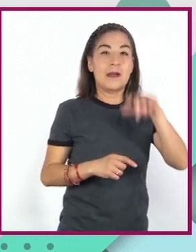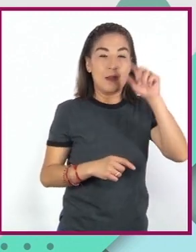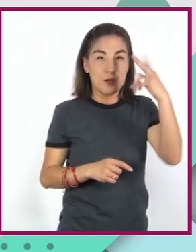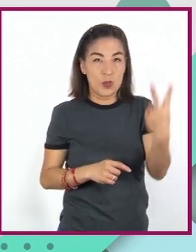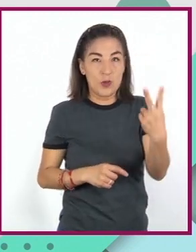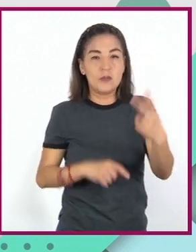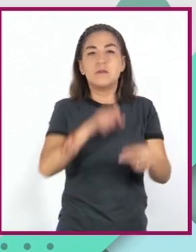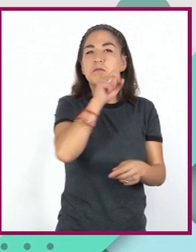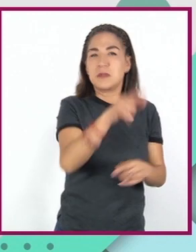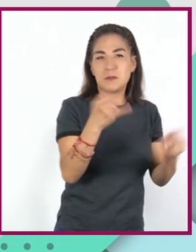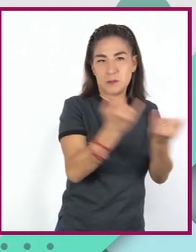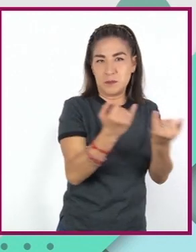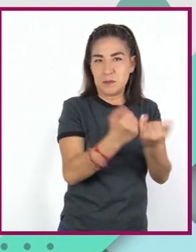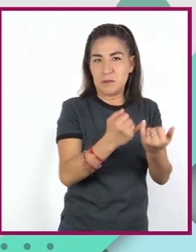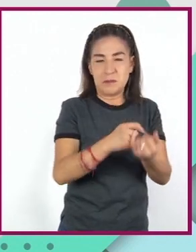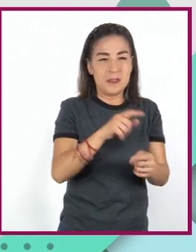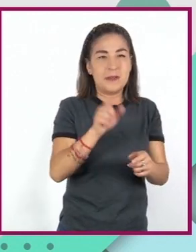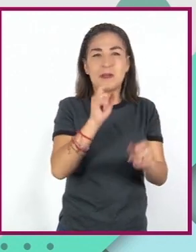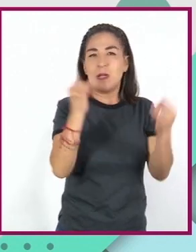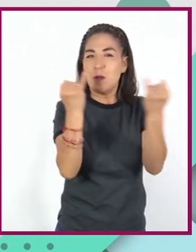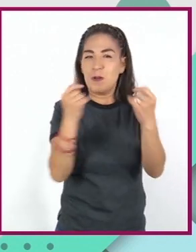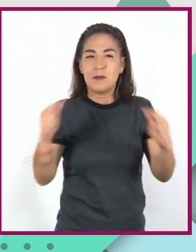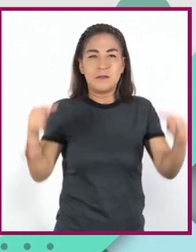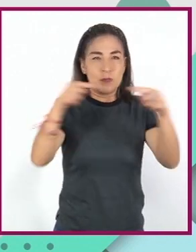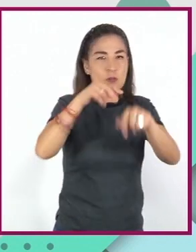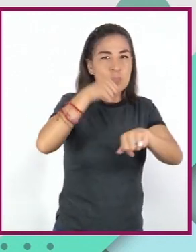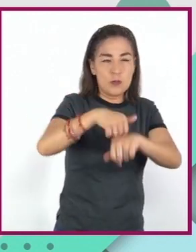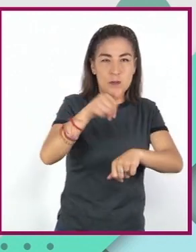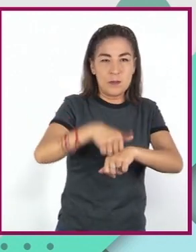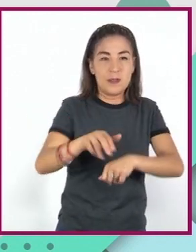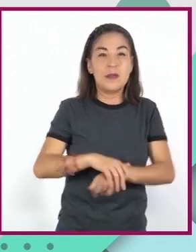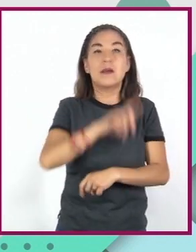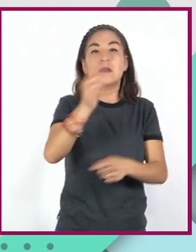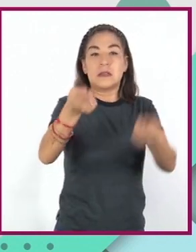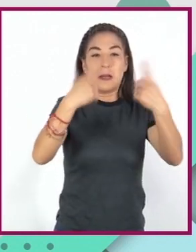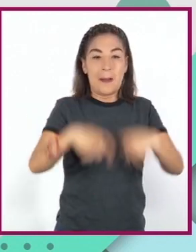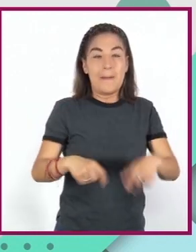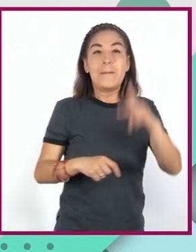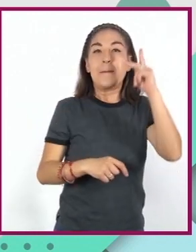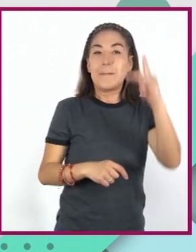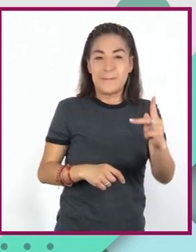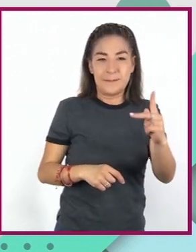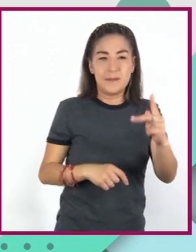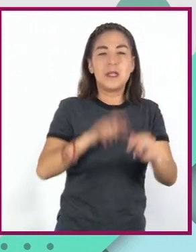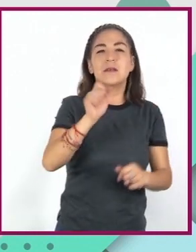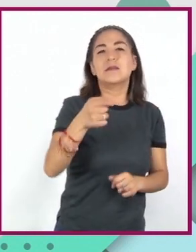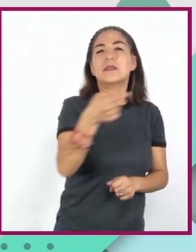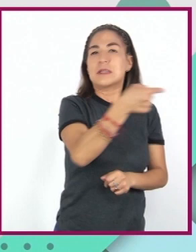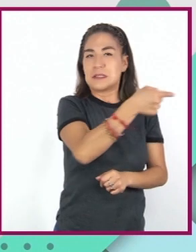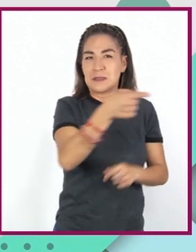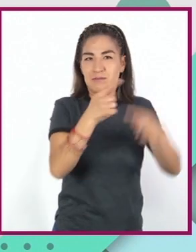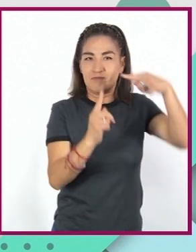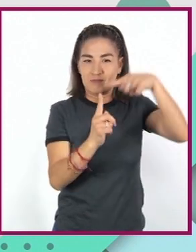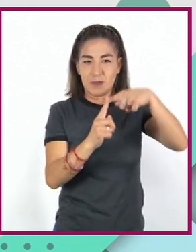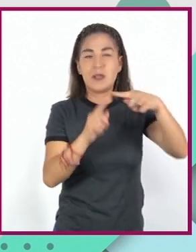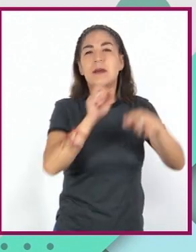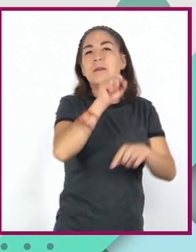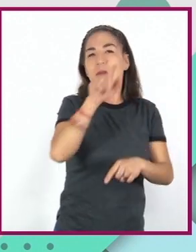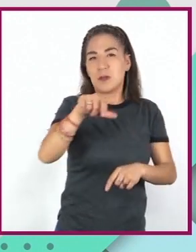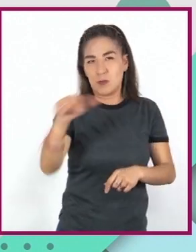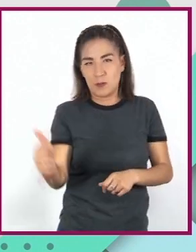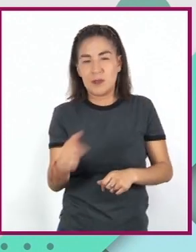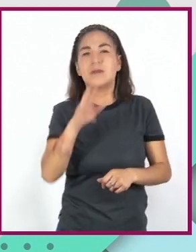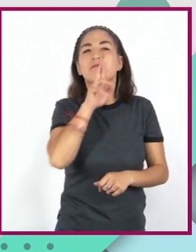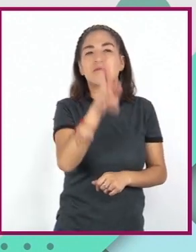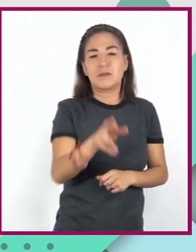de la igualdad. Después pasamos al perímetro P dividiendo del otro lado de la igualdad y queda la